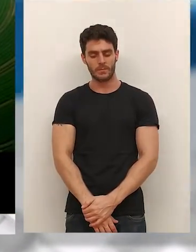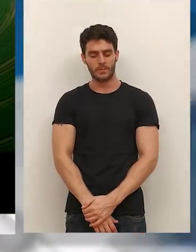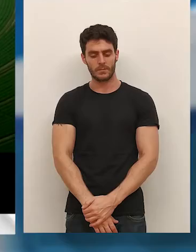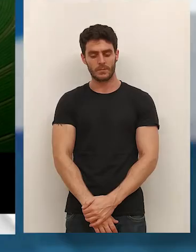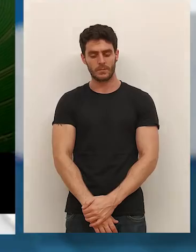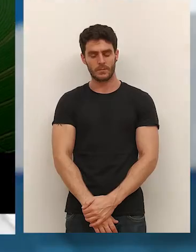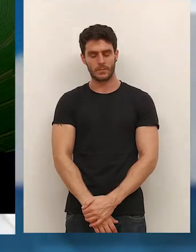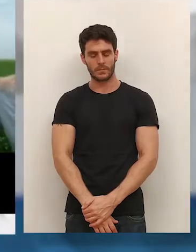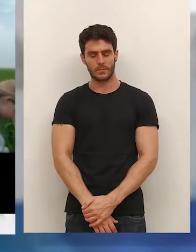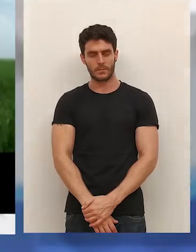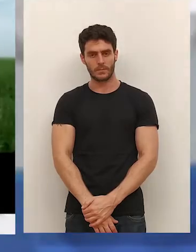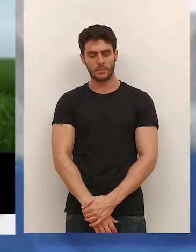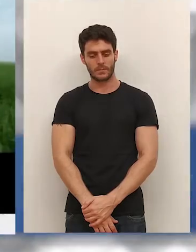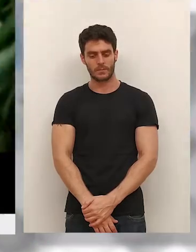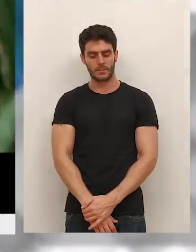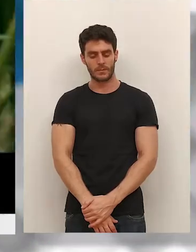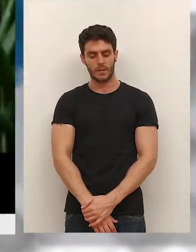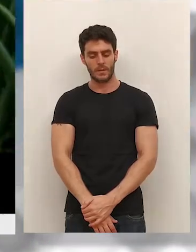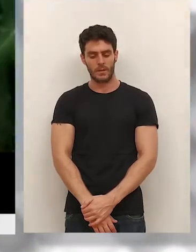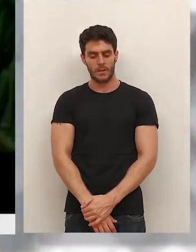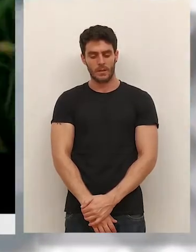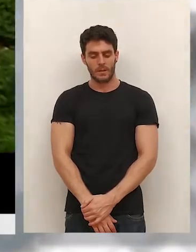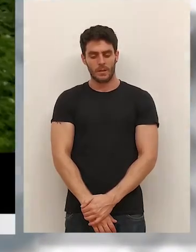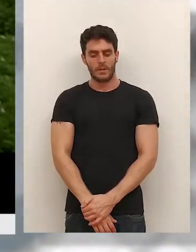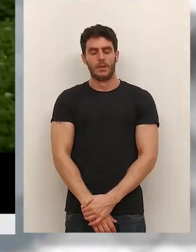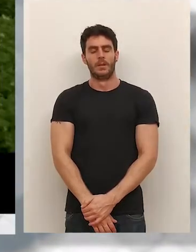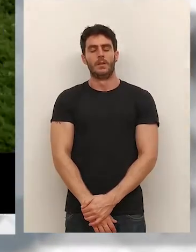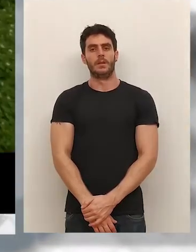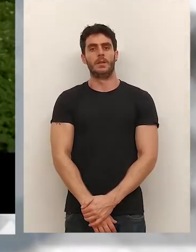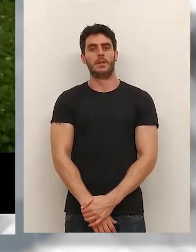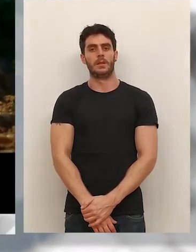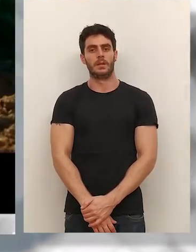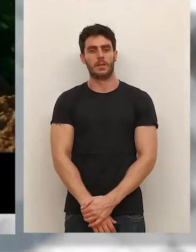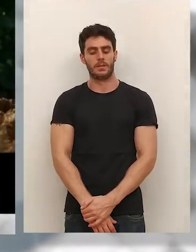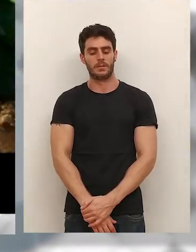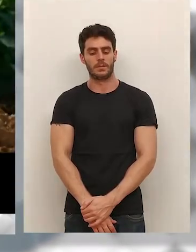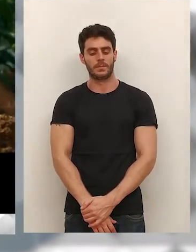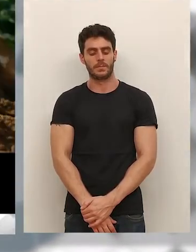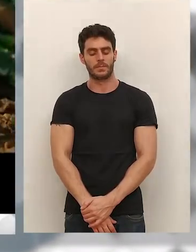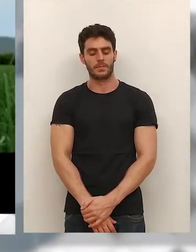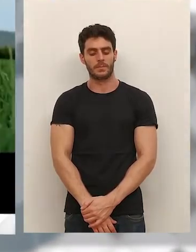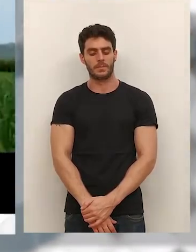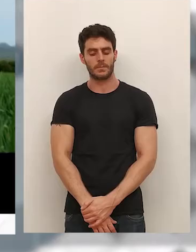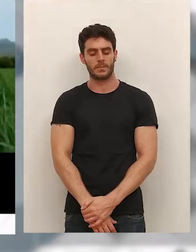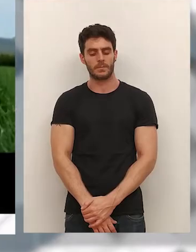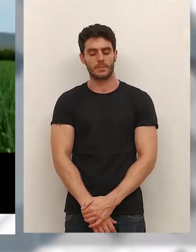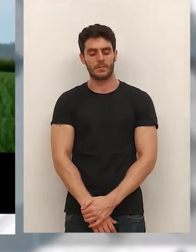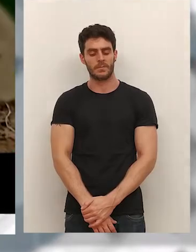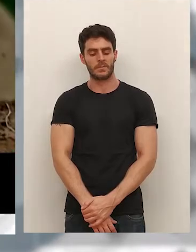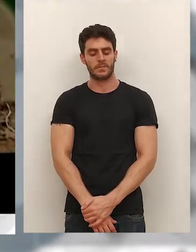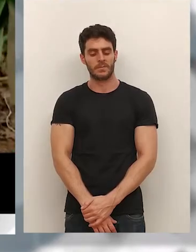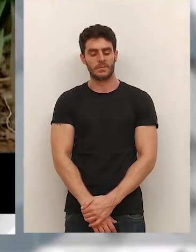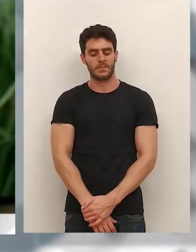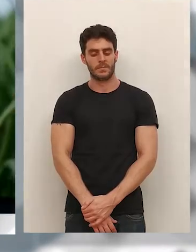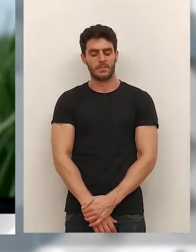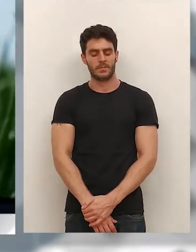El cambio climático lo ha cambiado todo y los riesgos son más y más imprevistos, como las lluvias, las heladas o el pedrisco. Por eso necesitas un